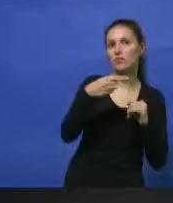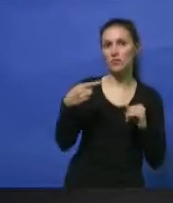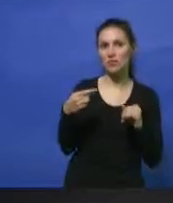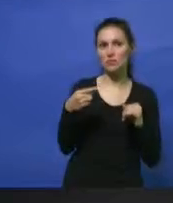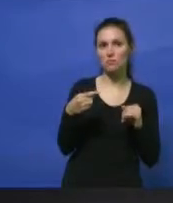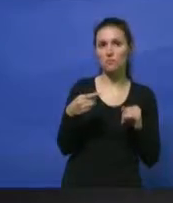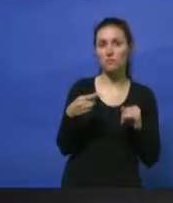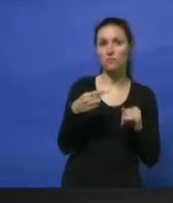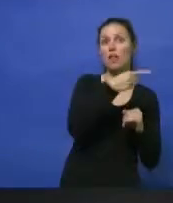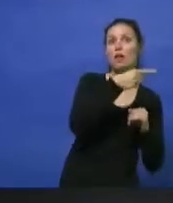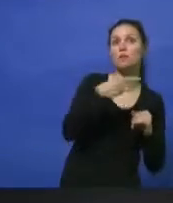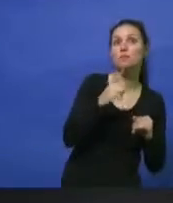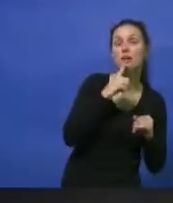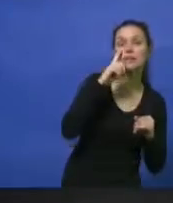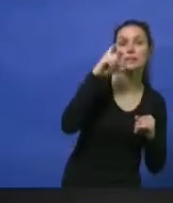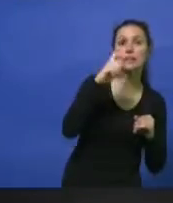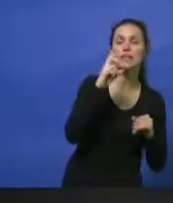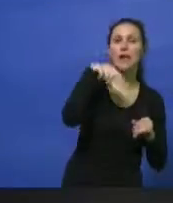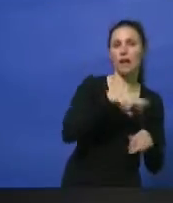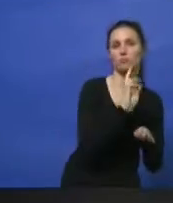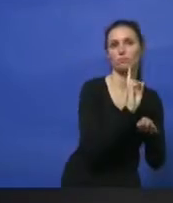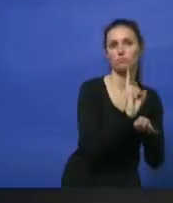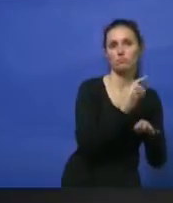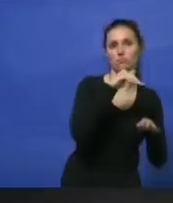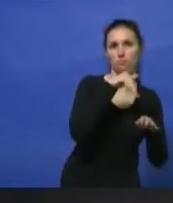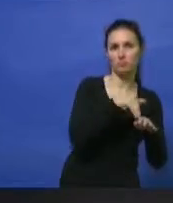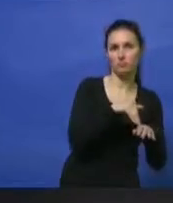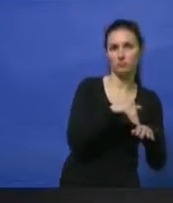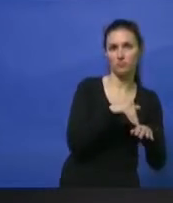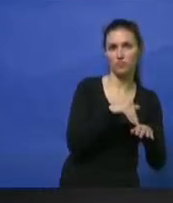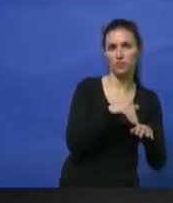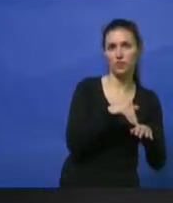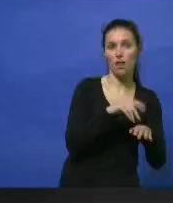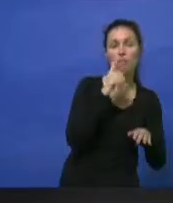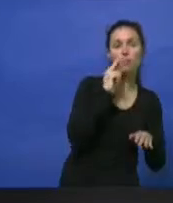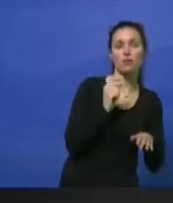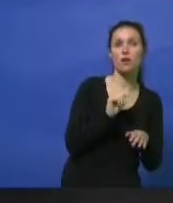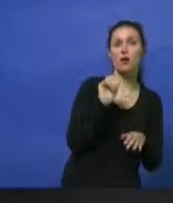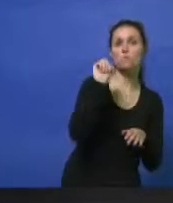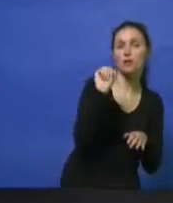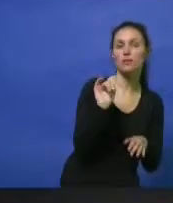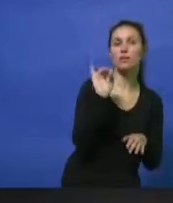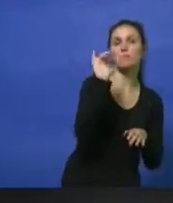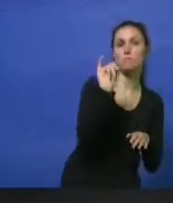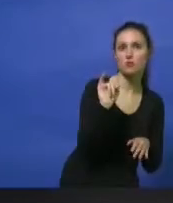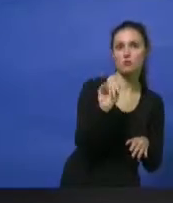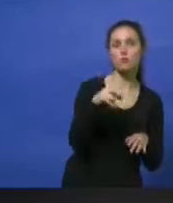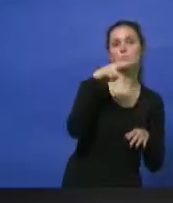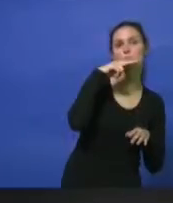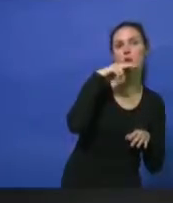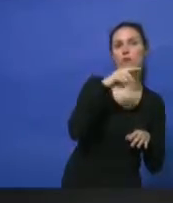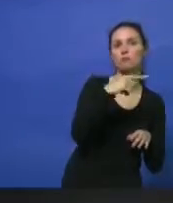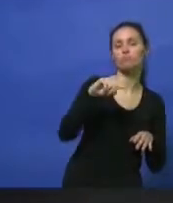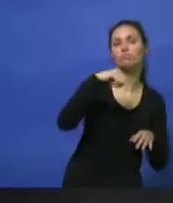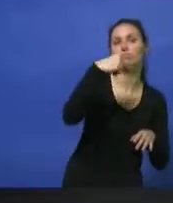presentación de la Semana de la Tecnología en Villa María, como va a ser en los próximos días, martes, miércoles y viernes de la semana que viene, con